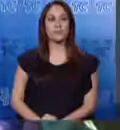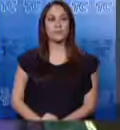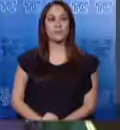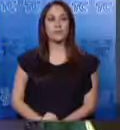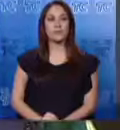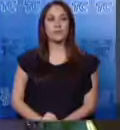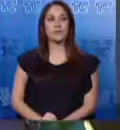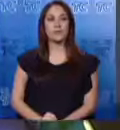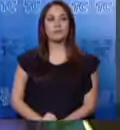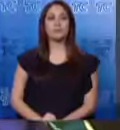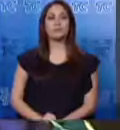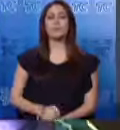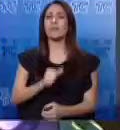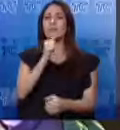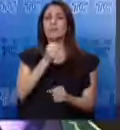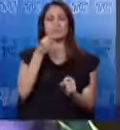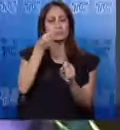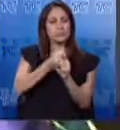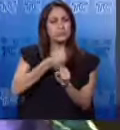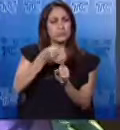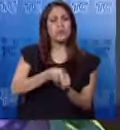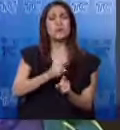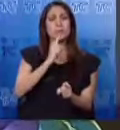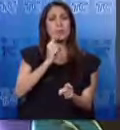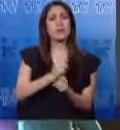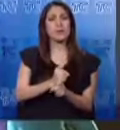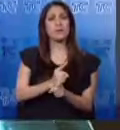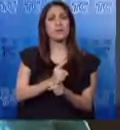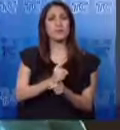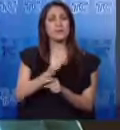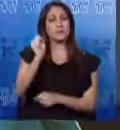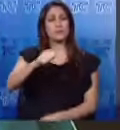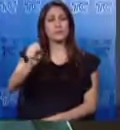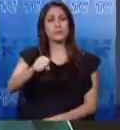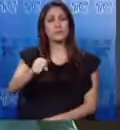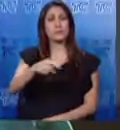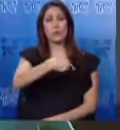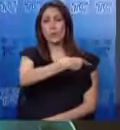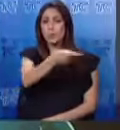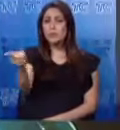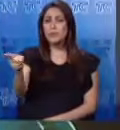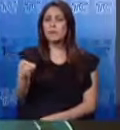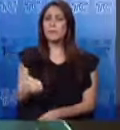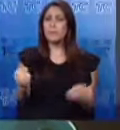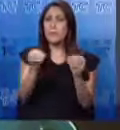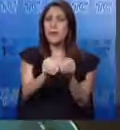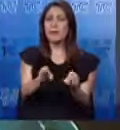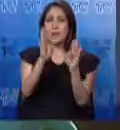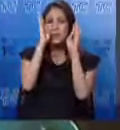Hay mucho por hacer, es verdad. Ustedes se merecen mucho